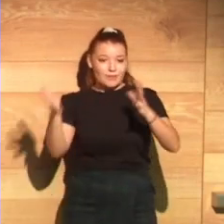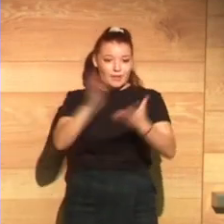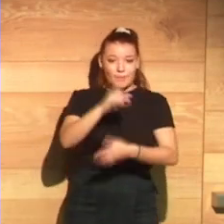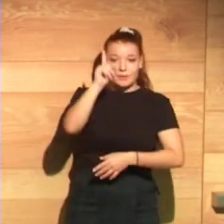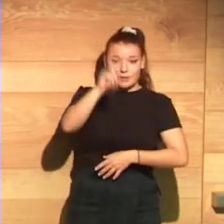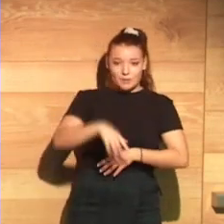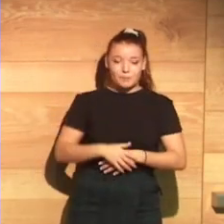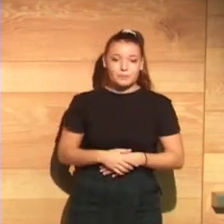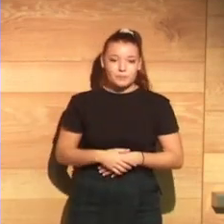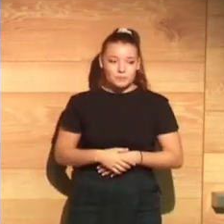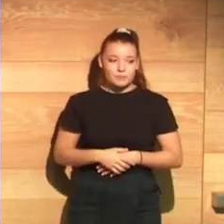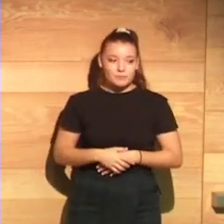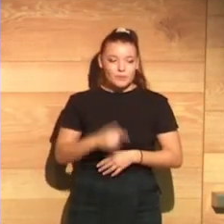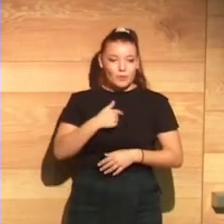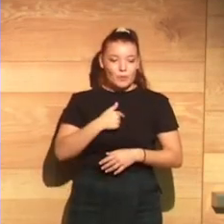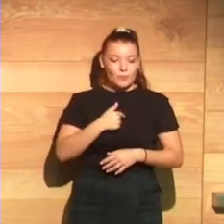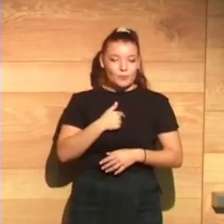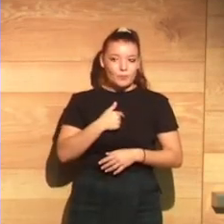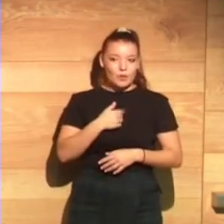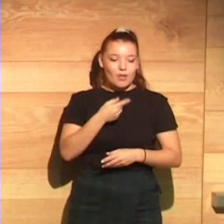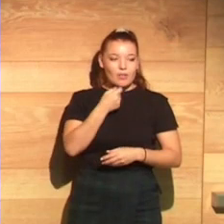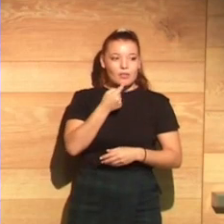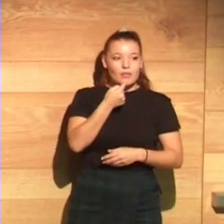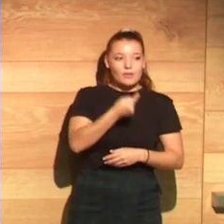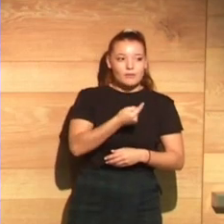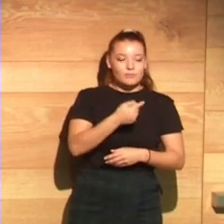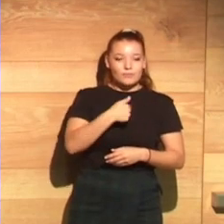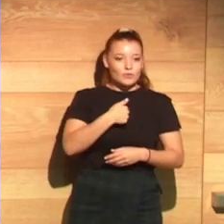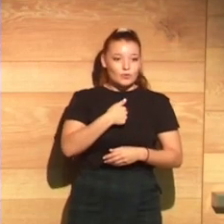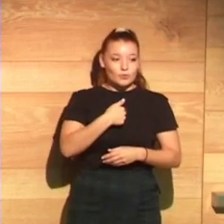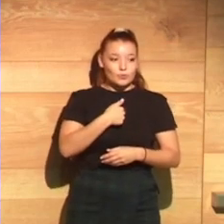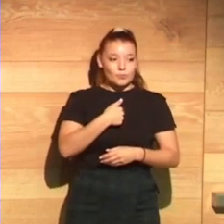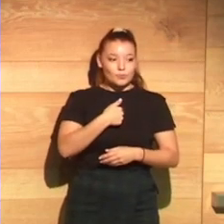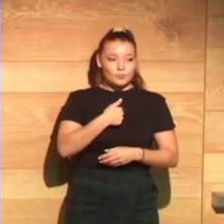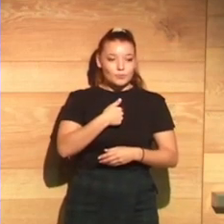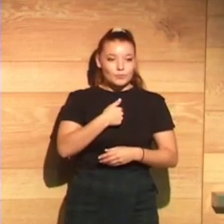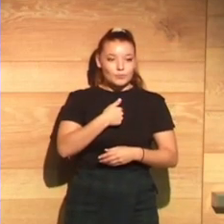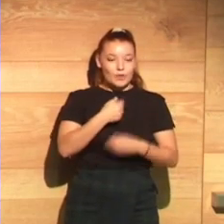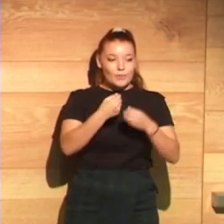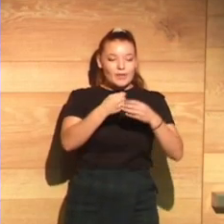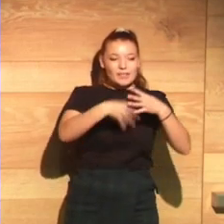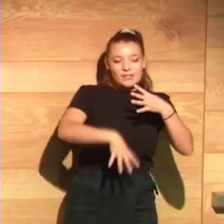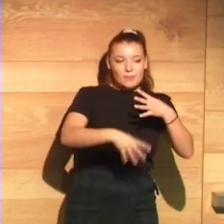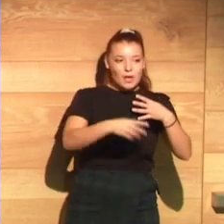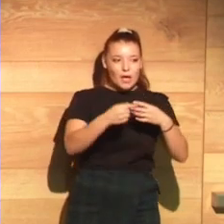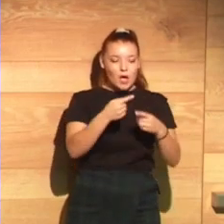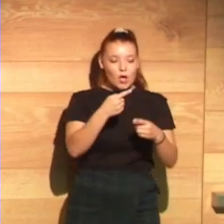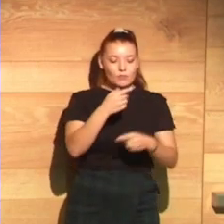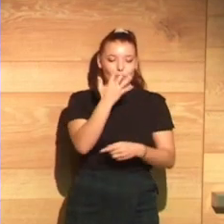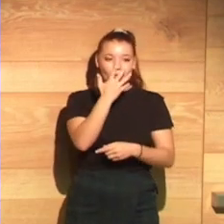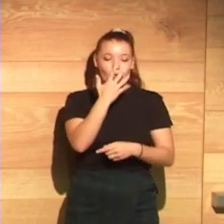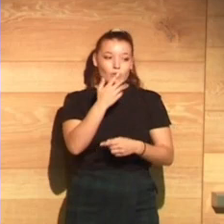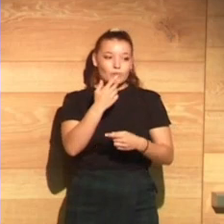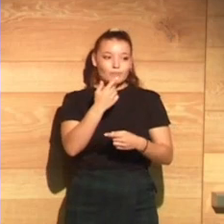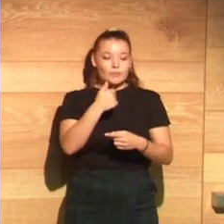mutando de un libro a otro. Parece que a veces que sueno como loca, pero digo, yo ya muchas veces no hago ni siquiera como un esquema de color de cómo va el libro, porque digo, es que el